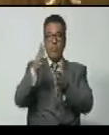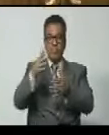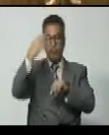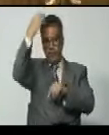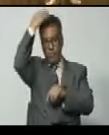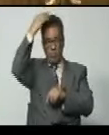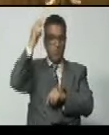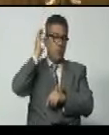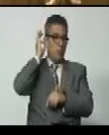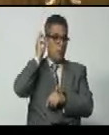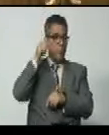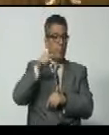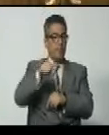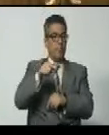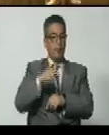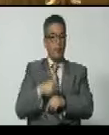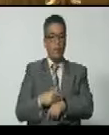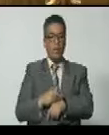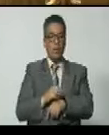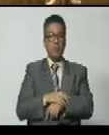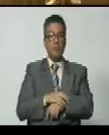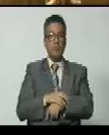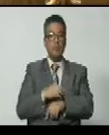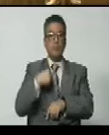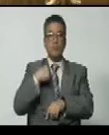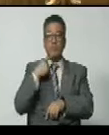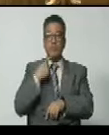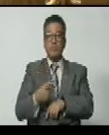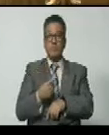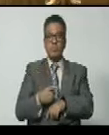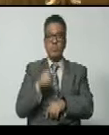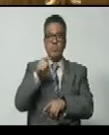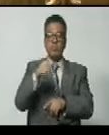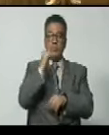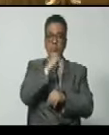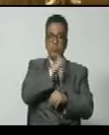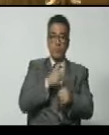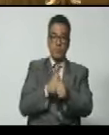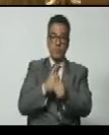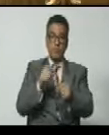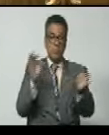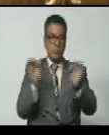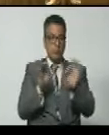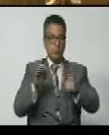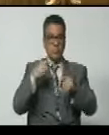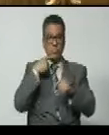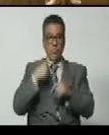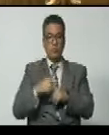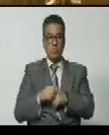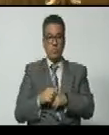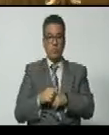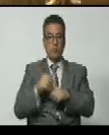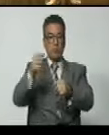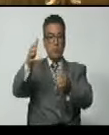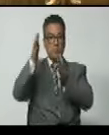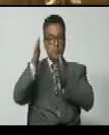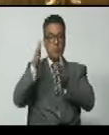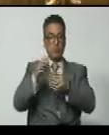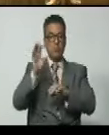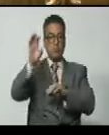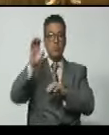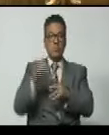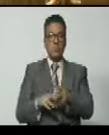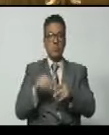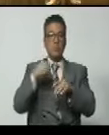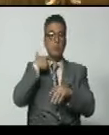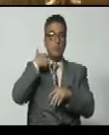reina. Ante esa petición de su verdugo, no le quedó otra cosa que decir que viva la patria y